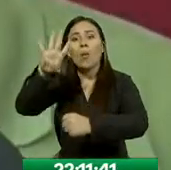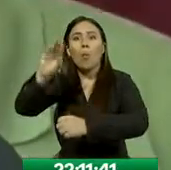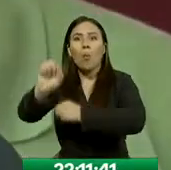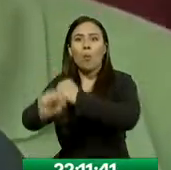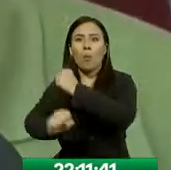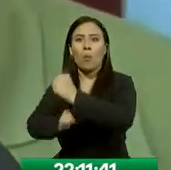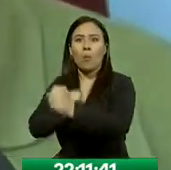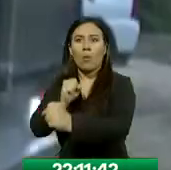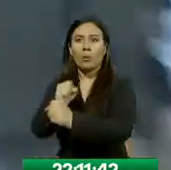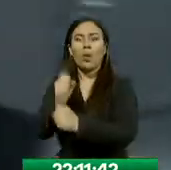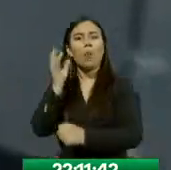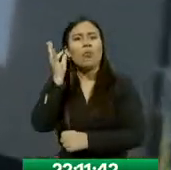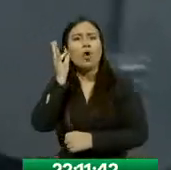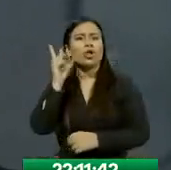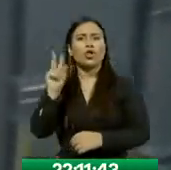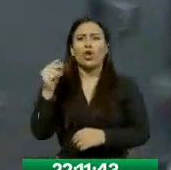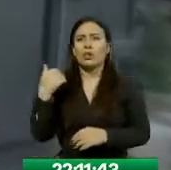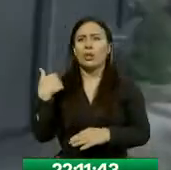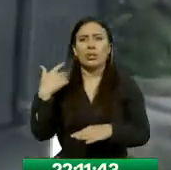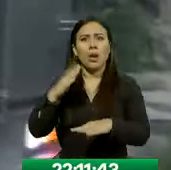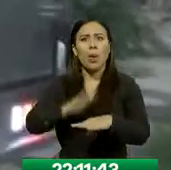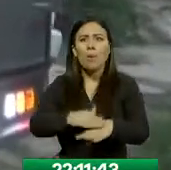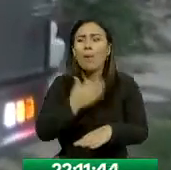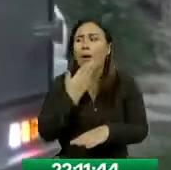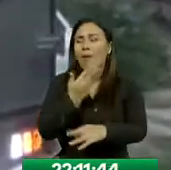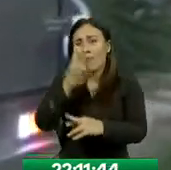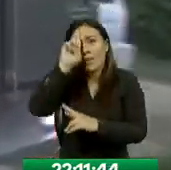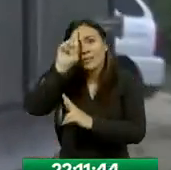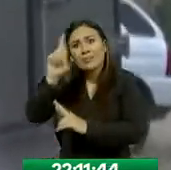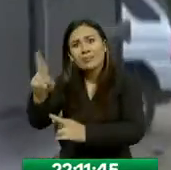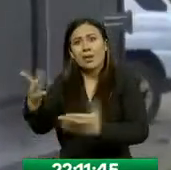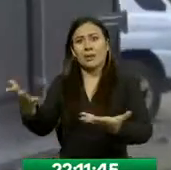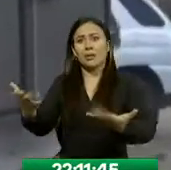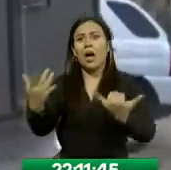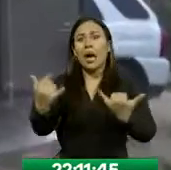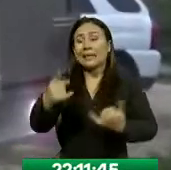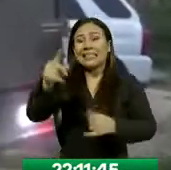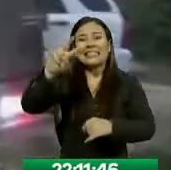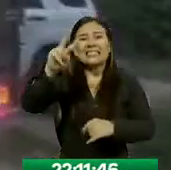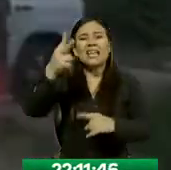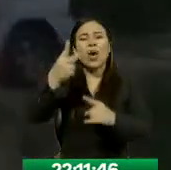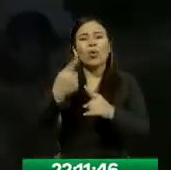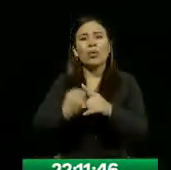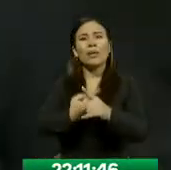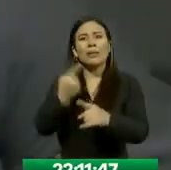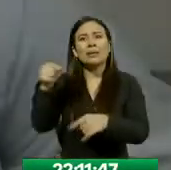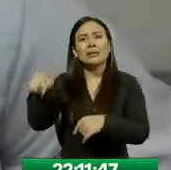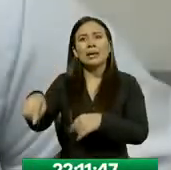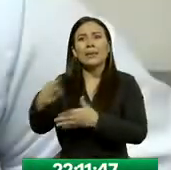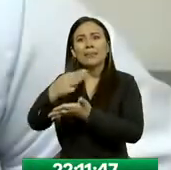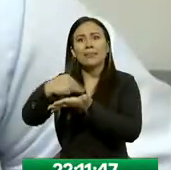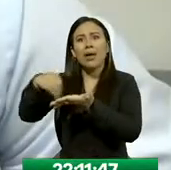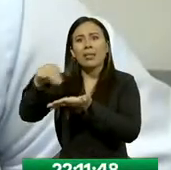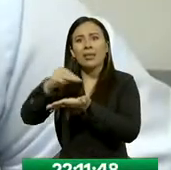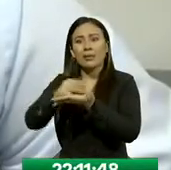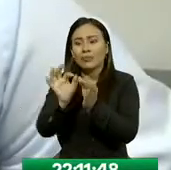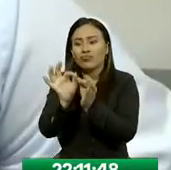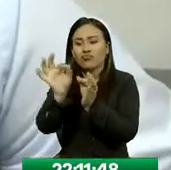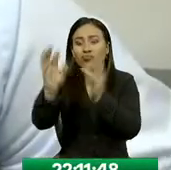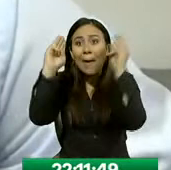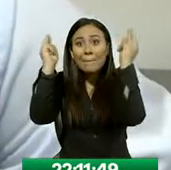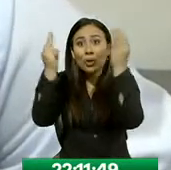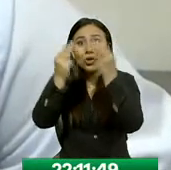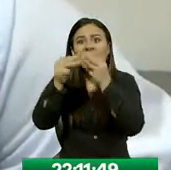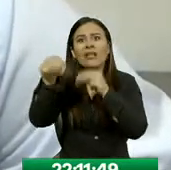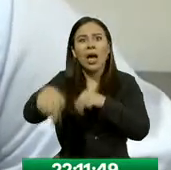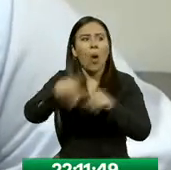una mujer indefensa. Este es el segundo caso de femicidio que se reporta en los últimos meses en Montecristi. La Fiscalía, en